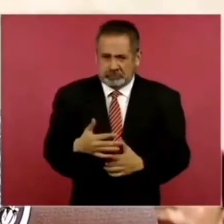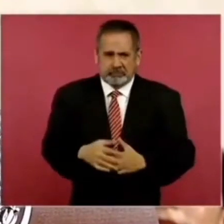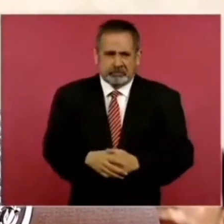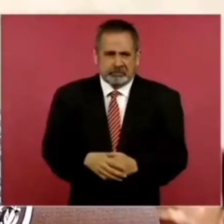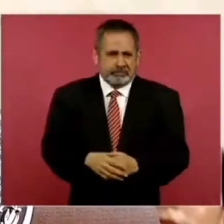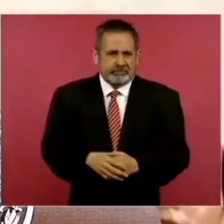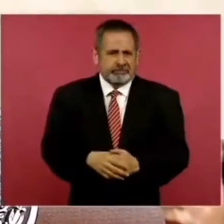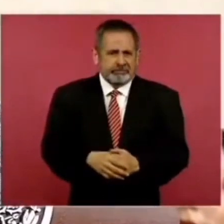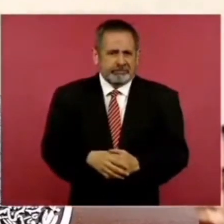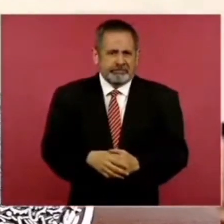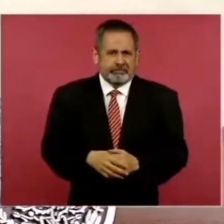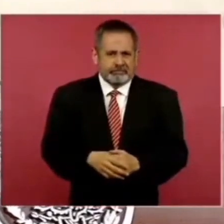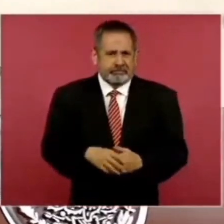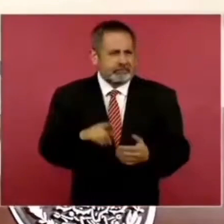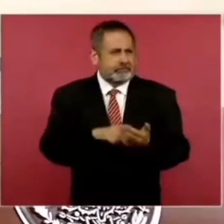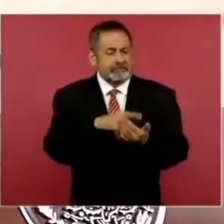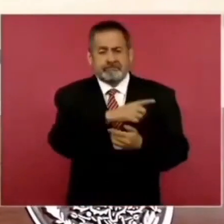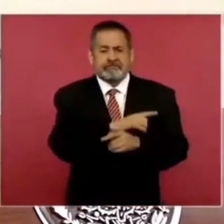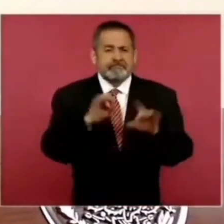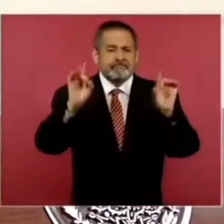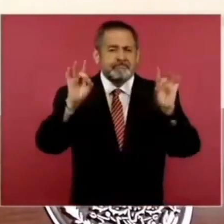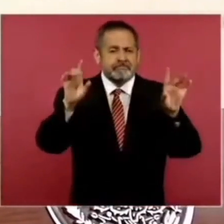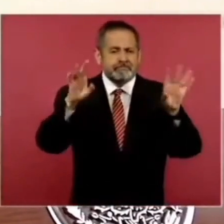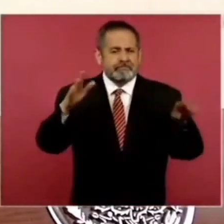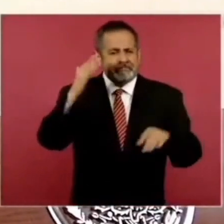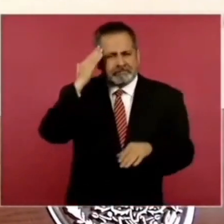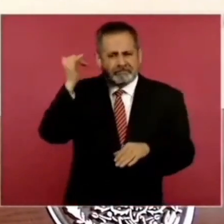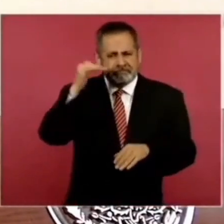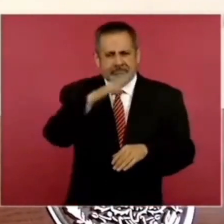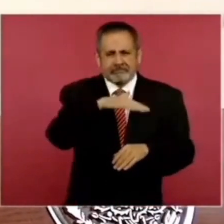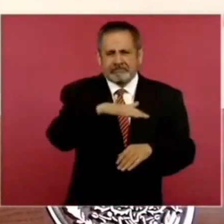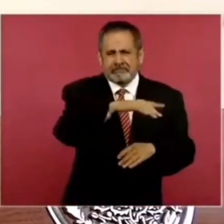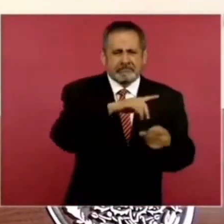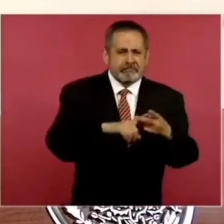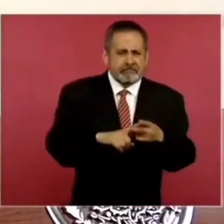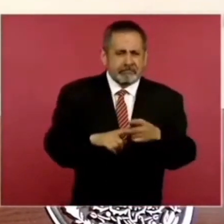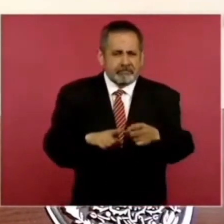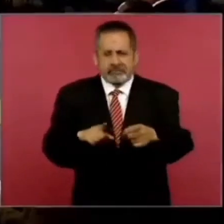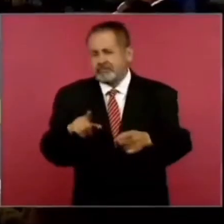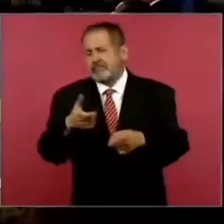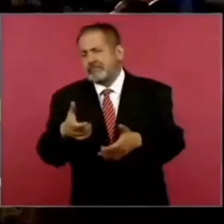en San Ángel, Las Flores, sí,